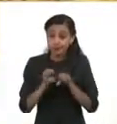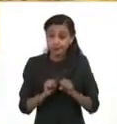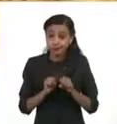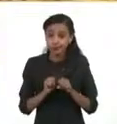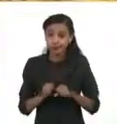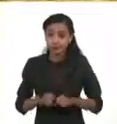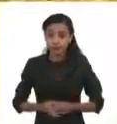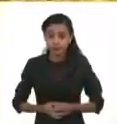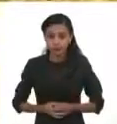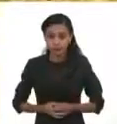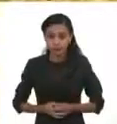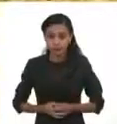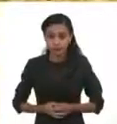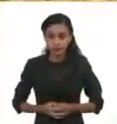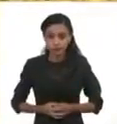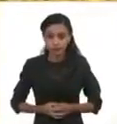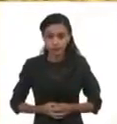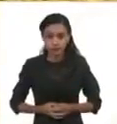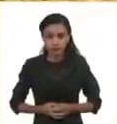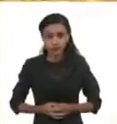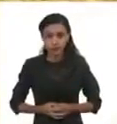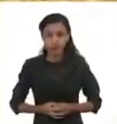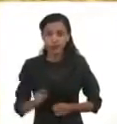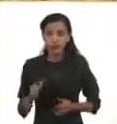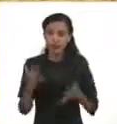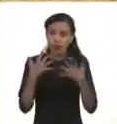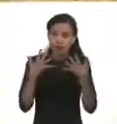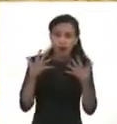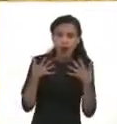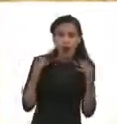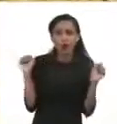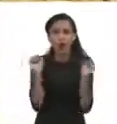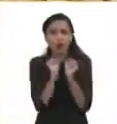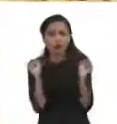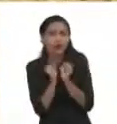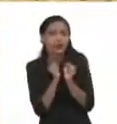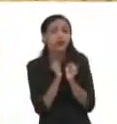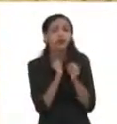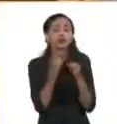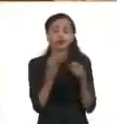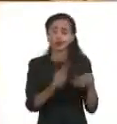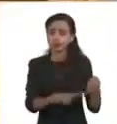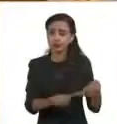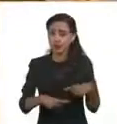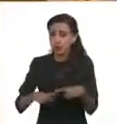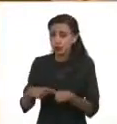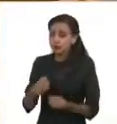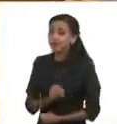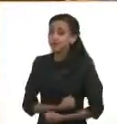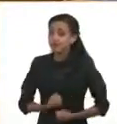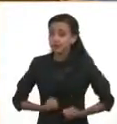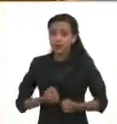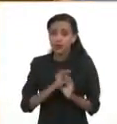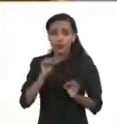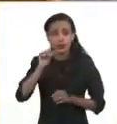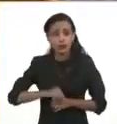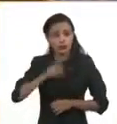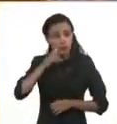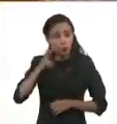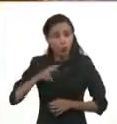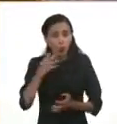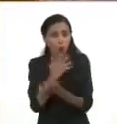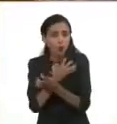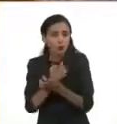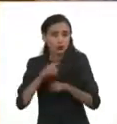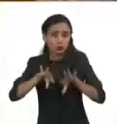Valle Grande. Altas y bajas temperaturas enfrentaron los especialistas cubanos durante la búsqueda de los restos de